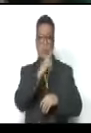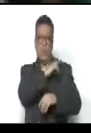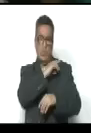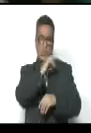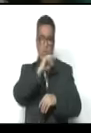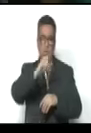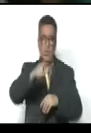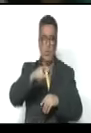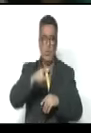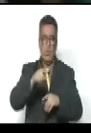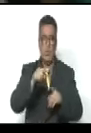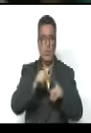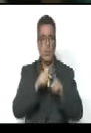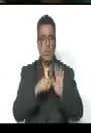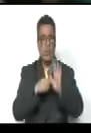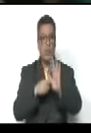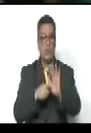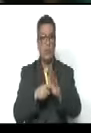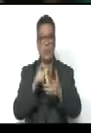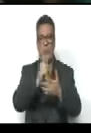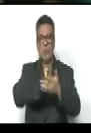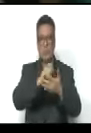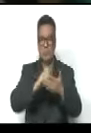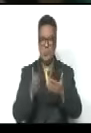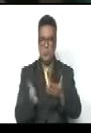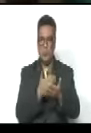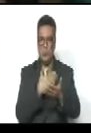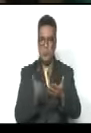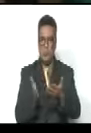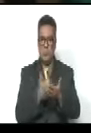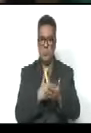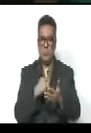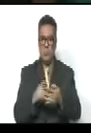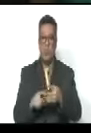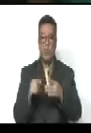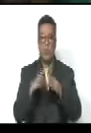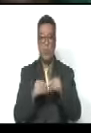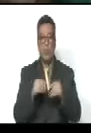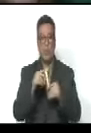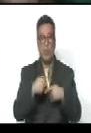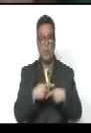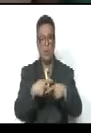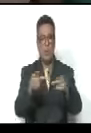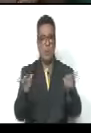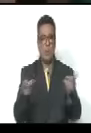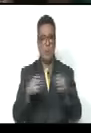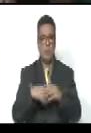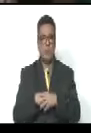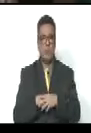Directiva publicó su libro, su novela única,